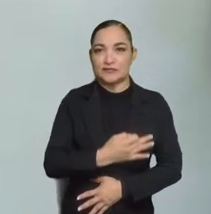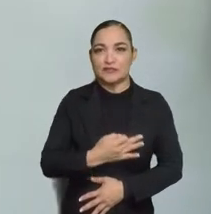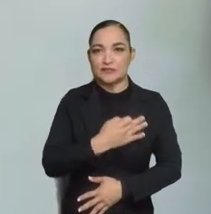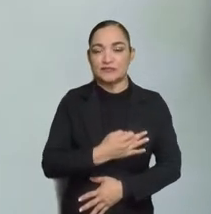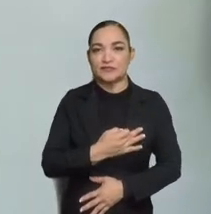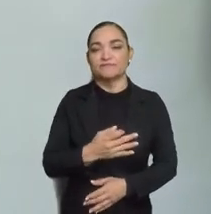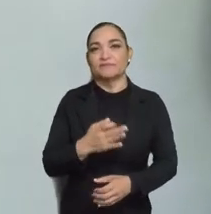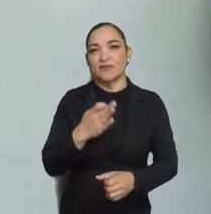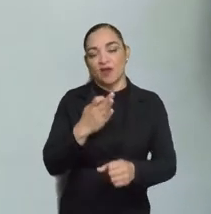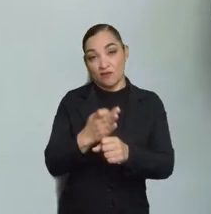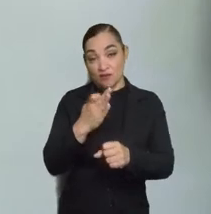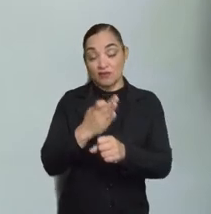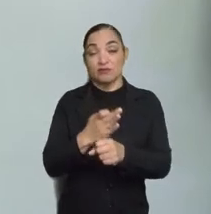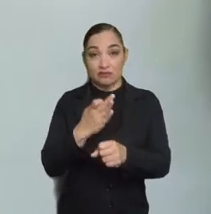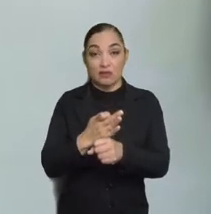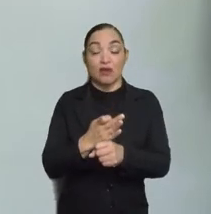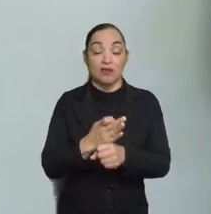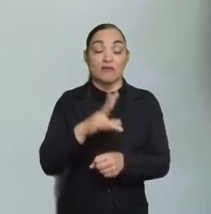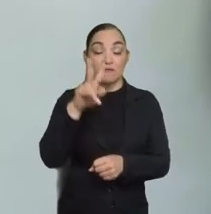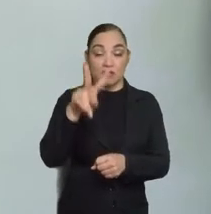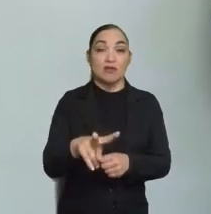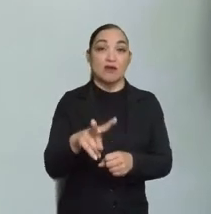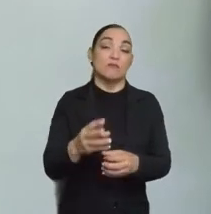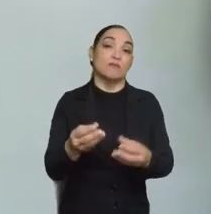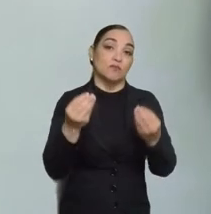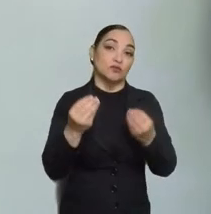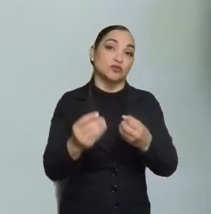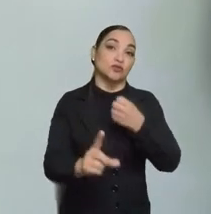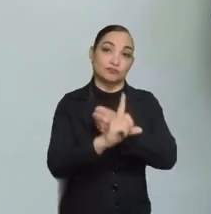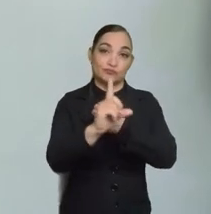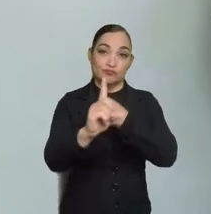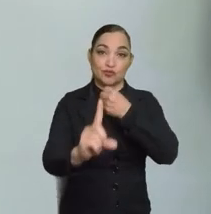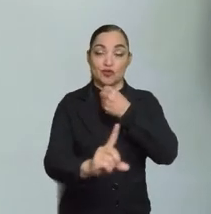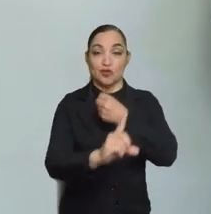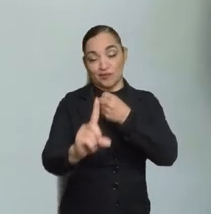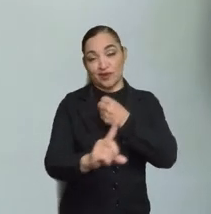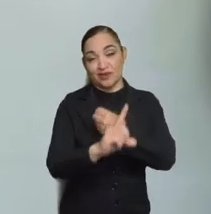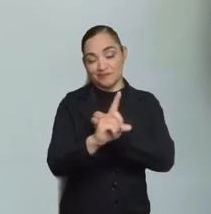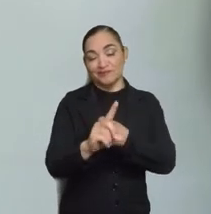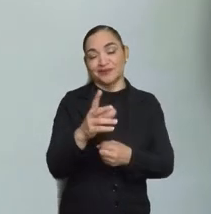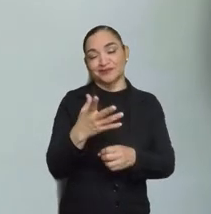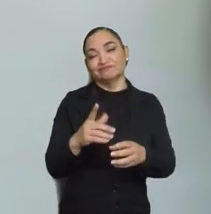con Estados Unidos, y ganarles el béisbol se van a enojar más.